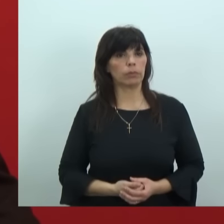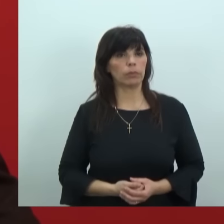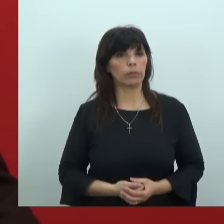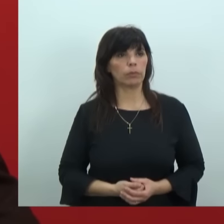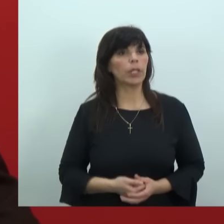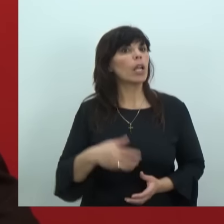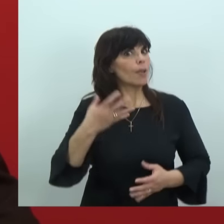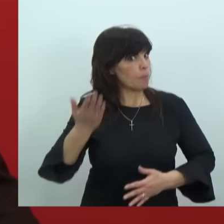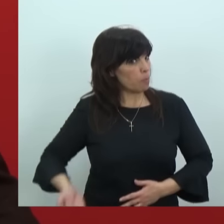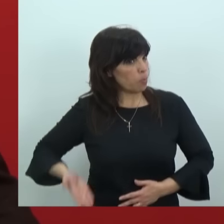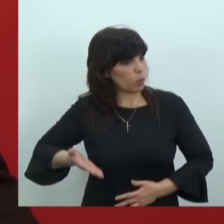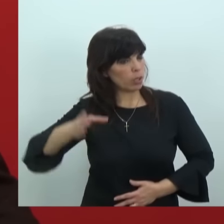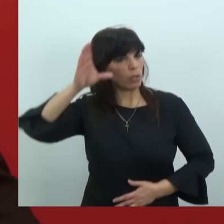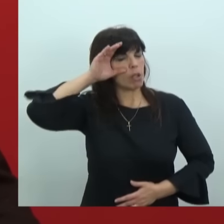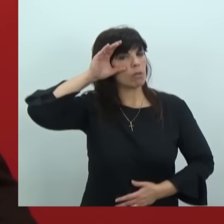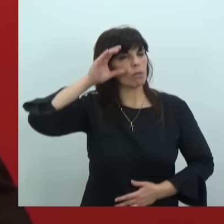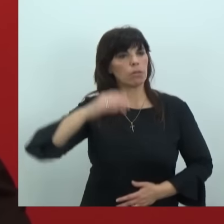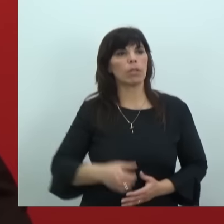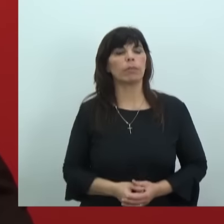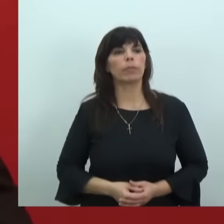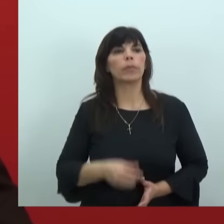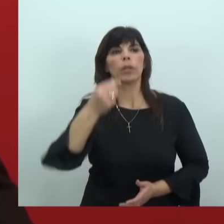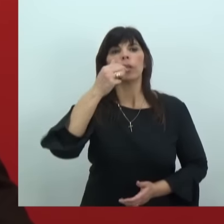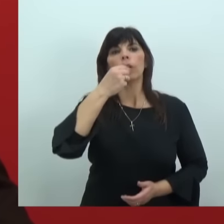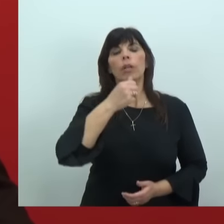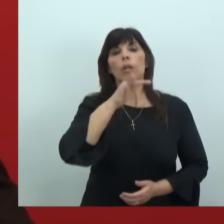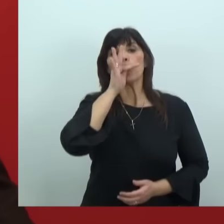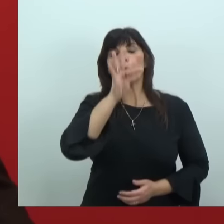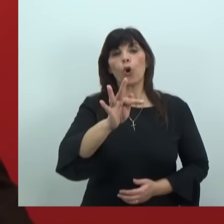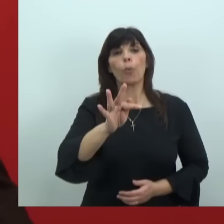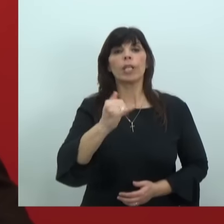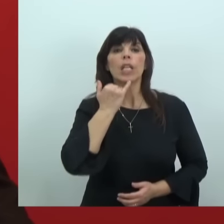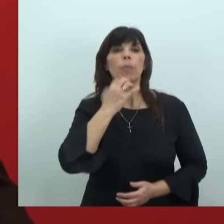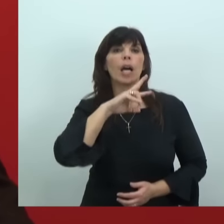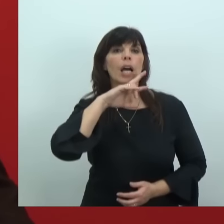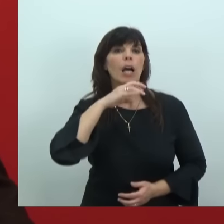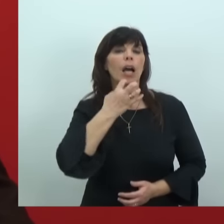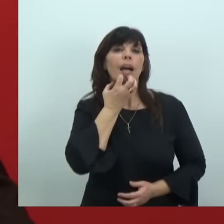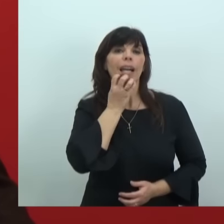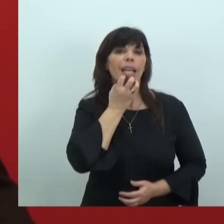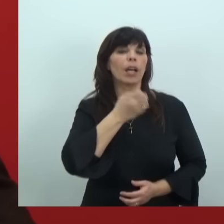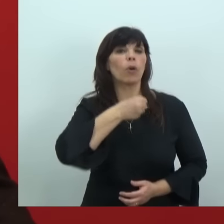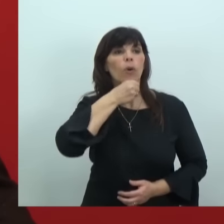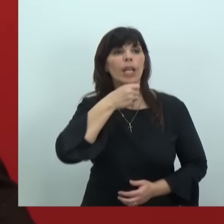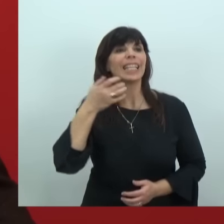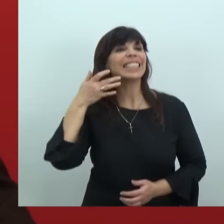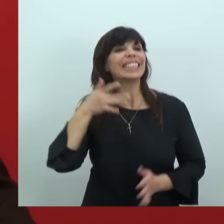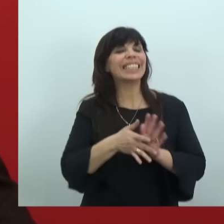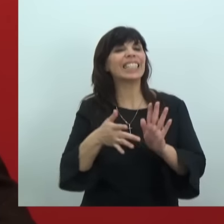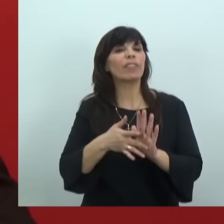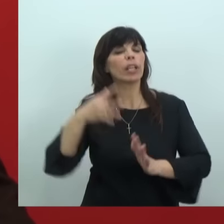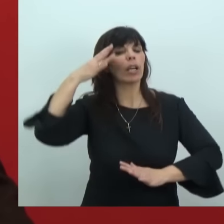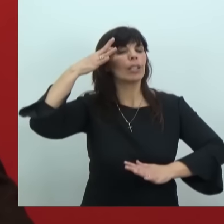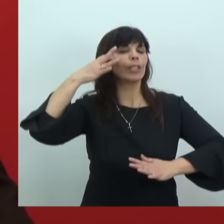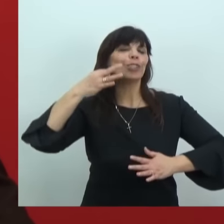te pierdas esto. Promesa en griego significa seguridad divina.